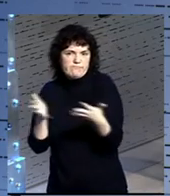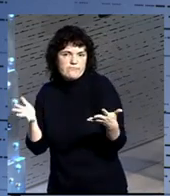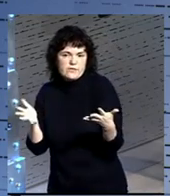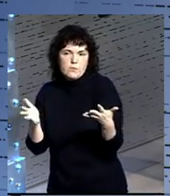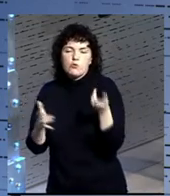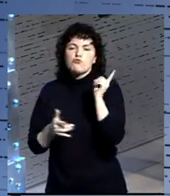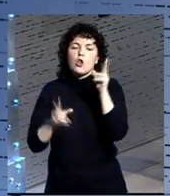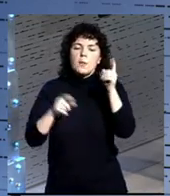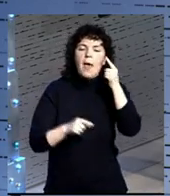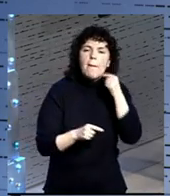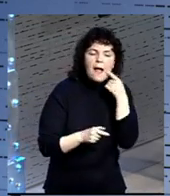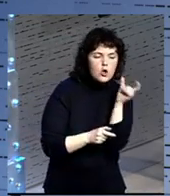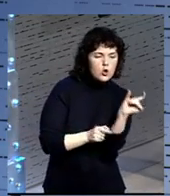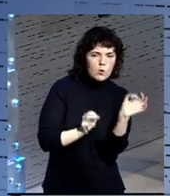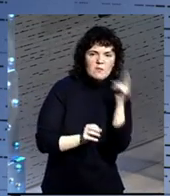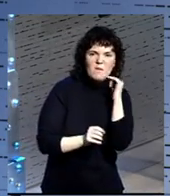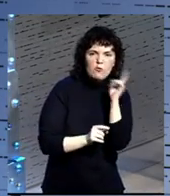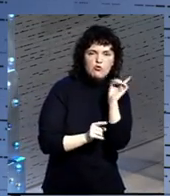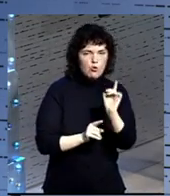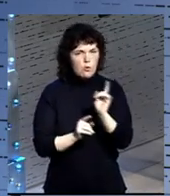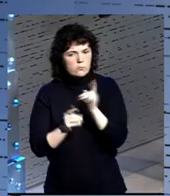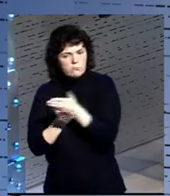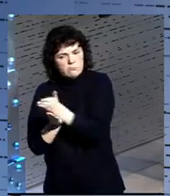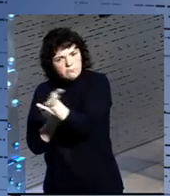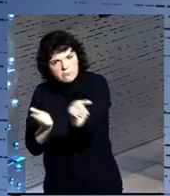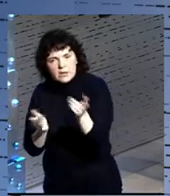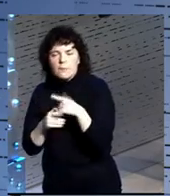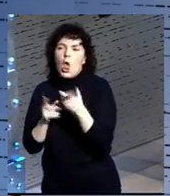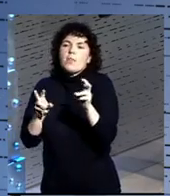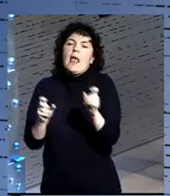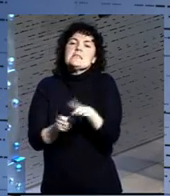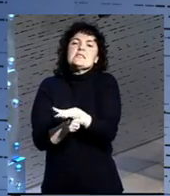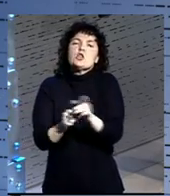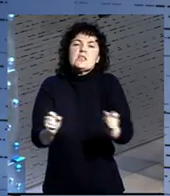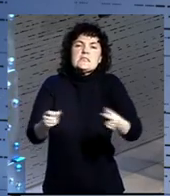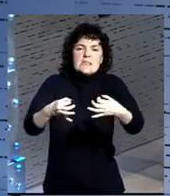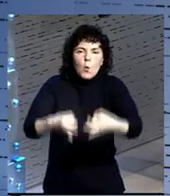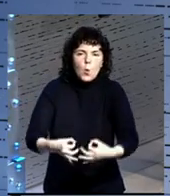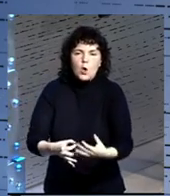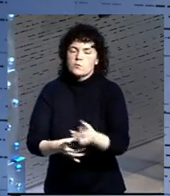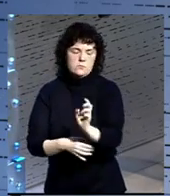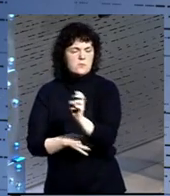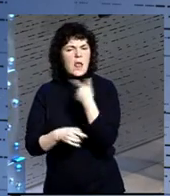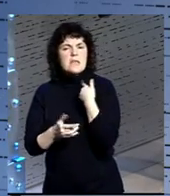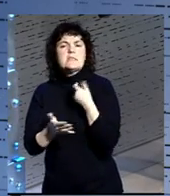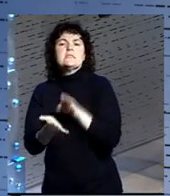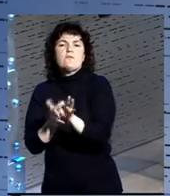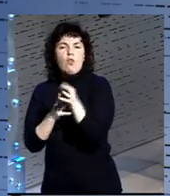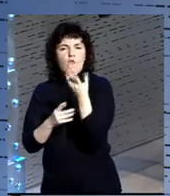identificar solo la banca o el sector seguros o cualquier otro sector. Los servicios